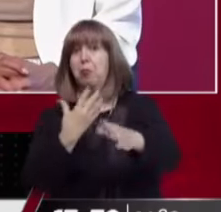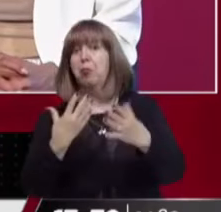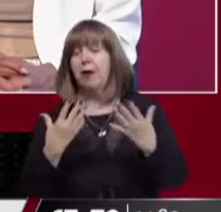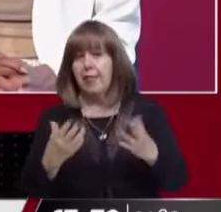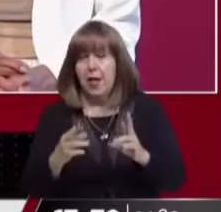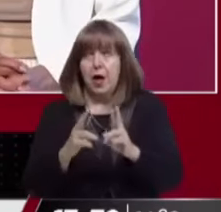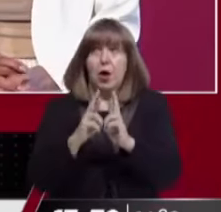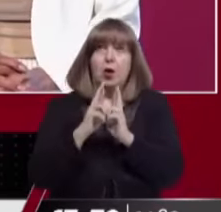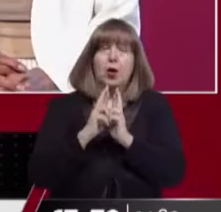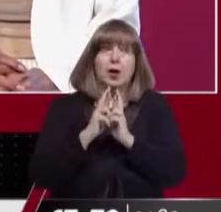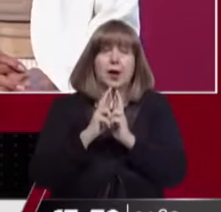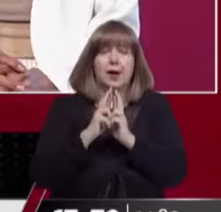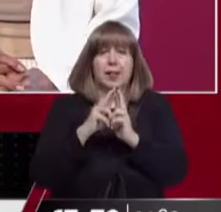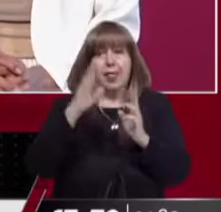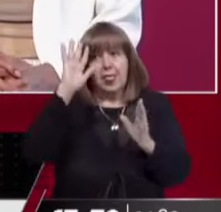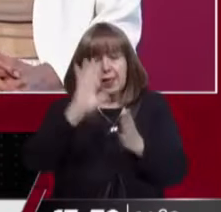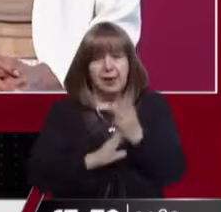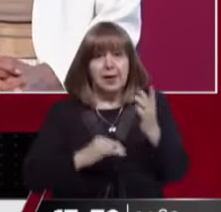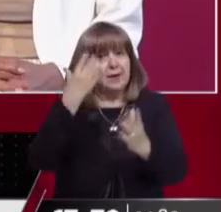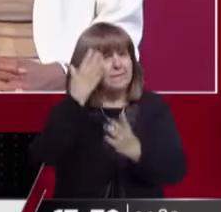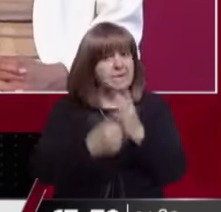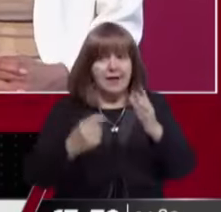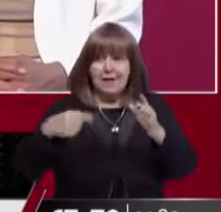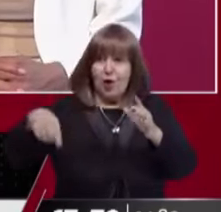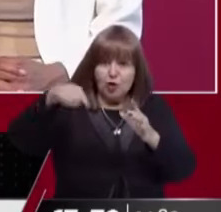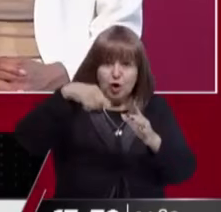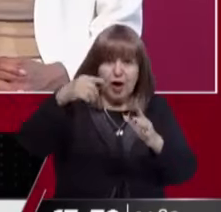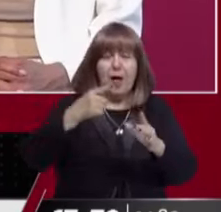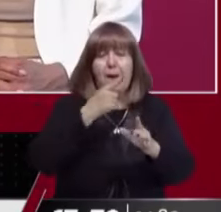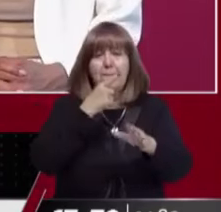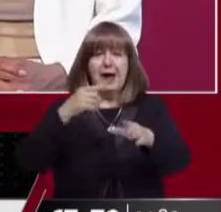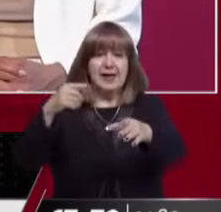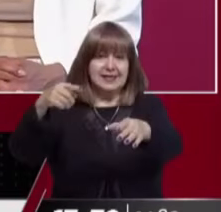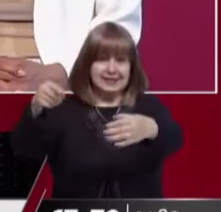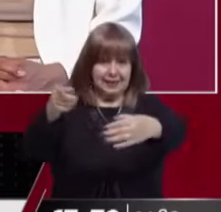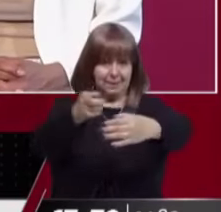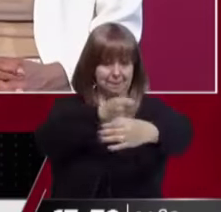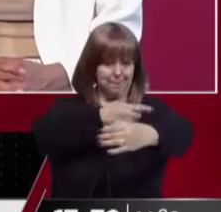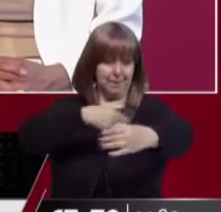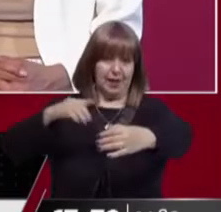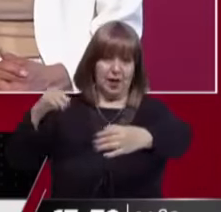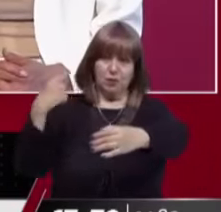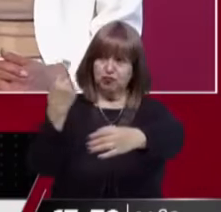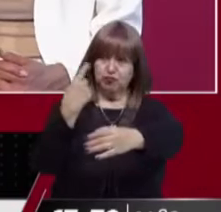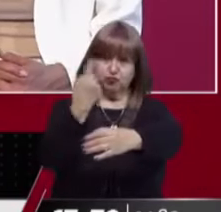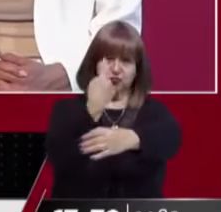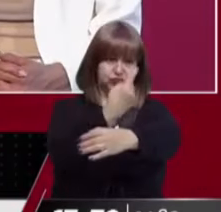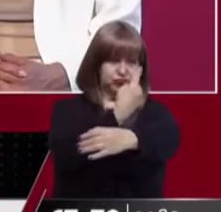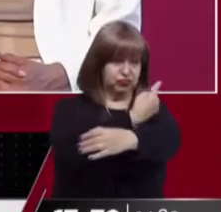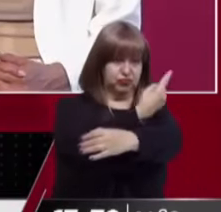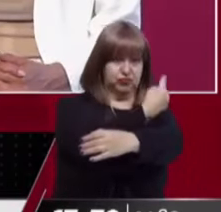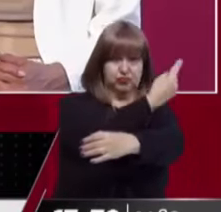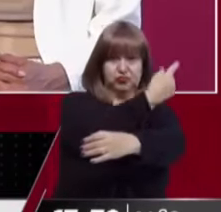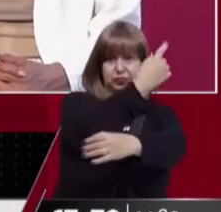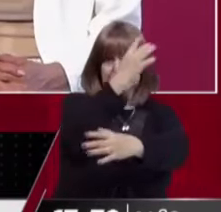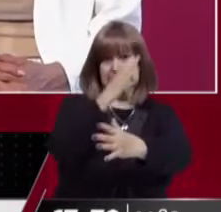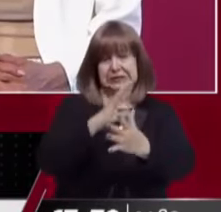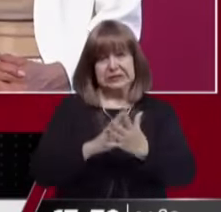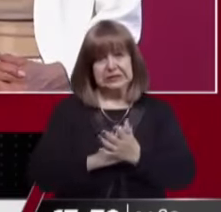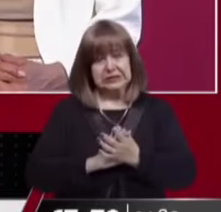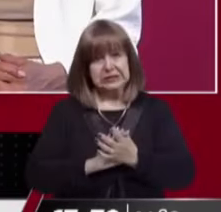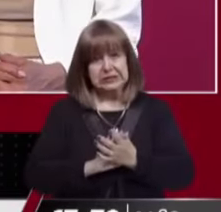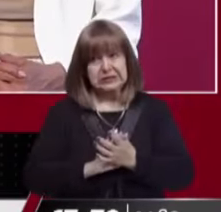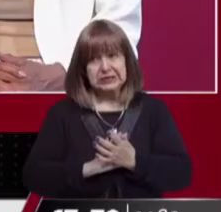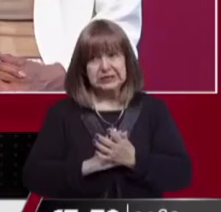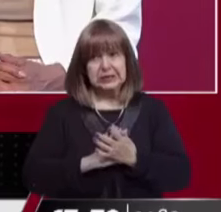ojalá se sea errado el pronóstico, pero parecería que va a atravesar la península y se va a ir de la península como huracán, no como